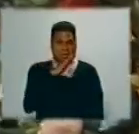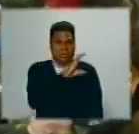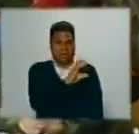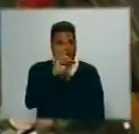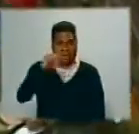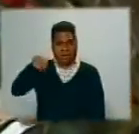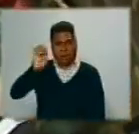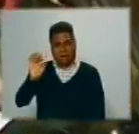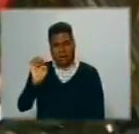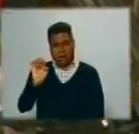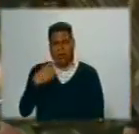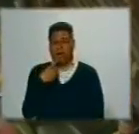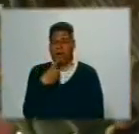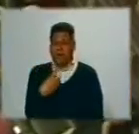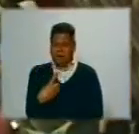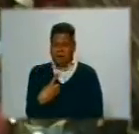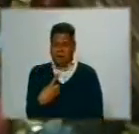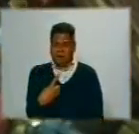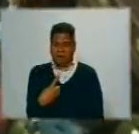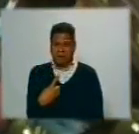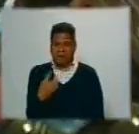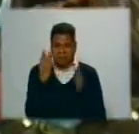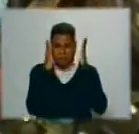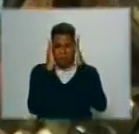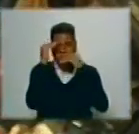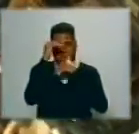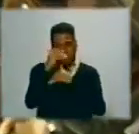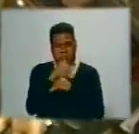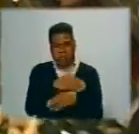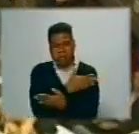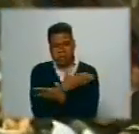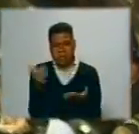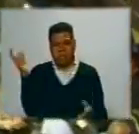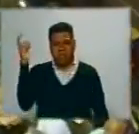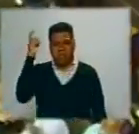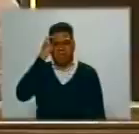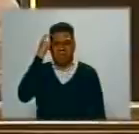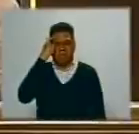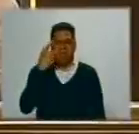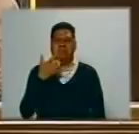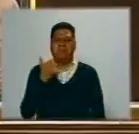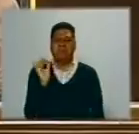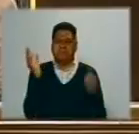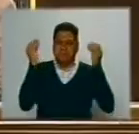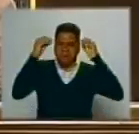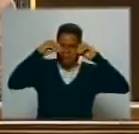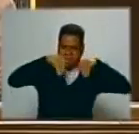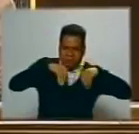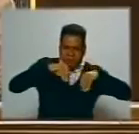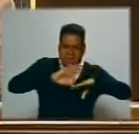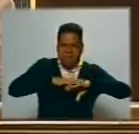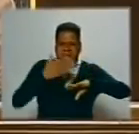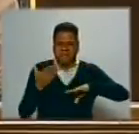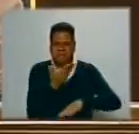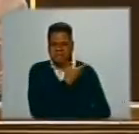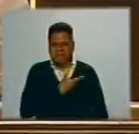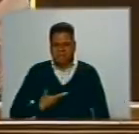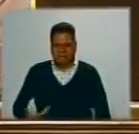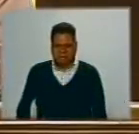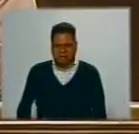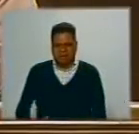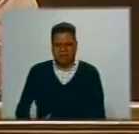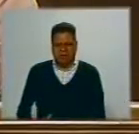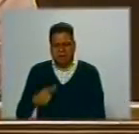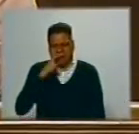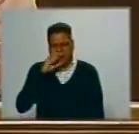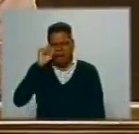Electoral fijó entonces, en atención de la fecha que había sido acordada, porque el presidente Maduro inmediatamente